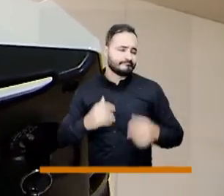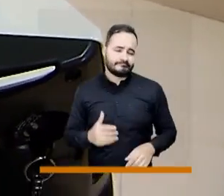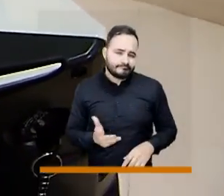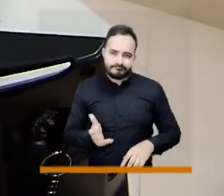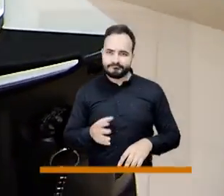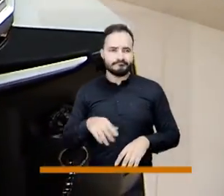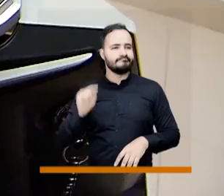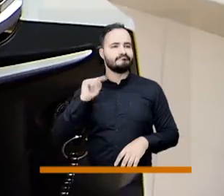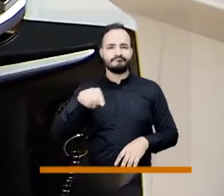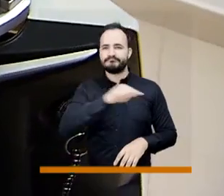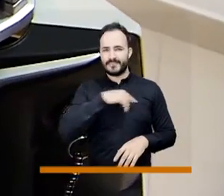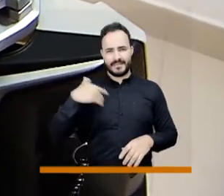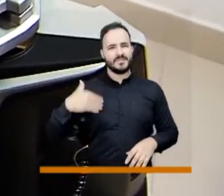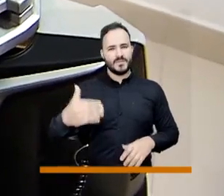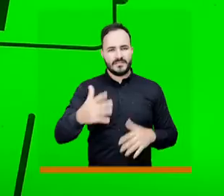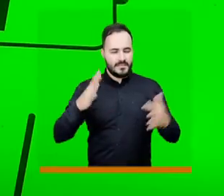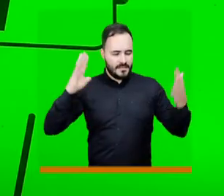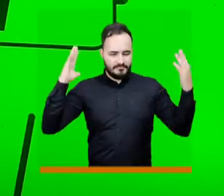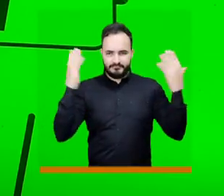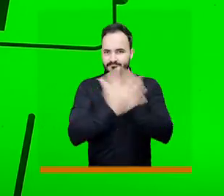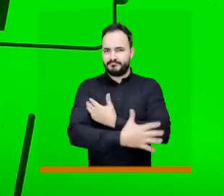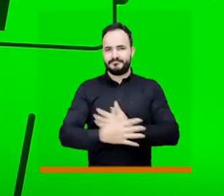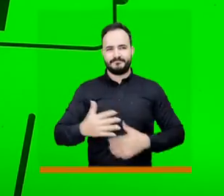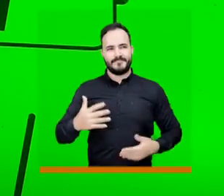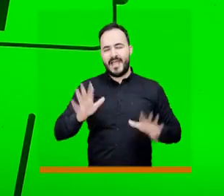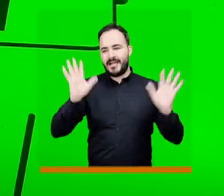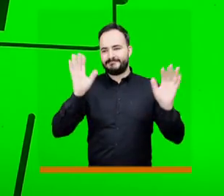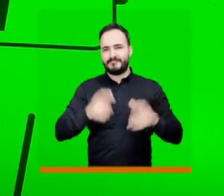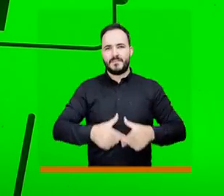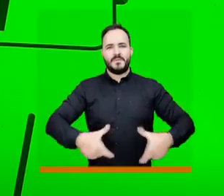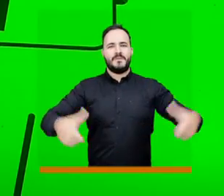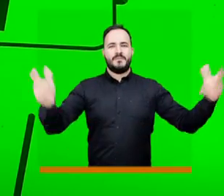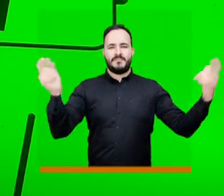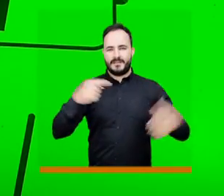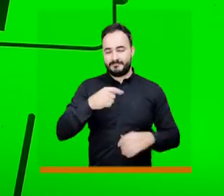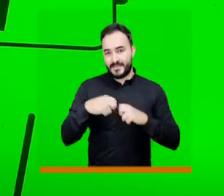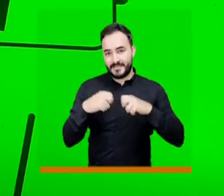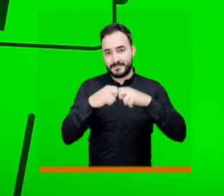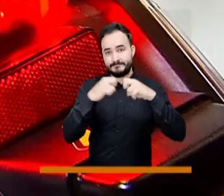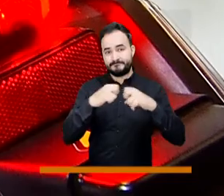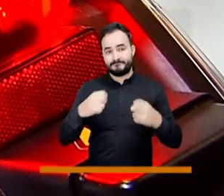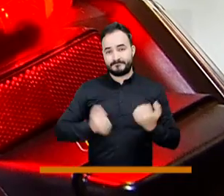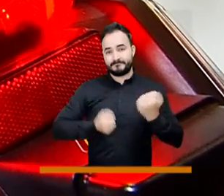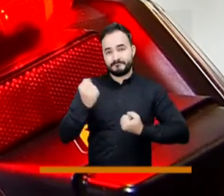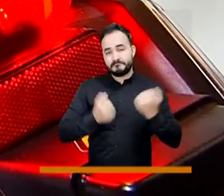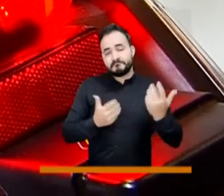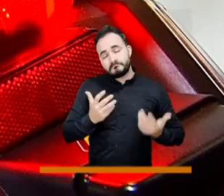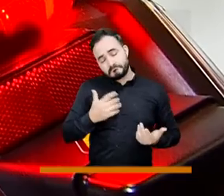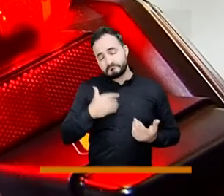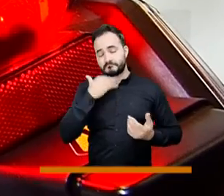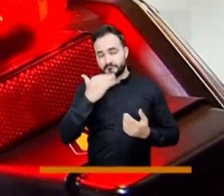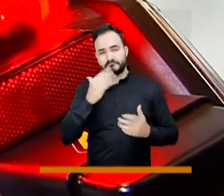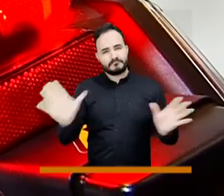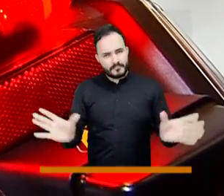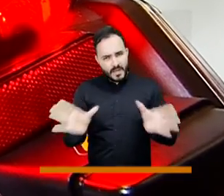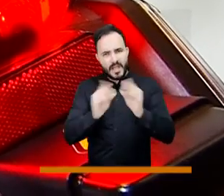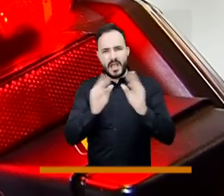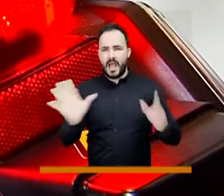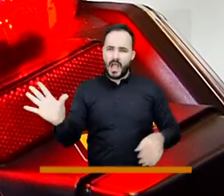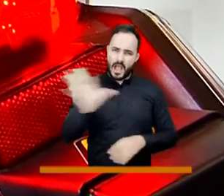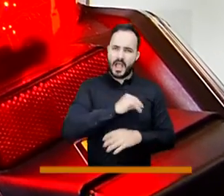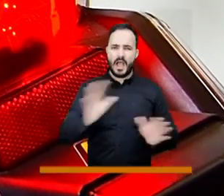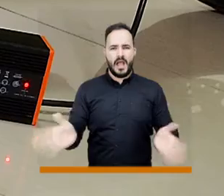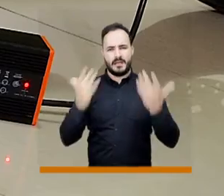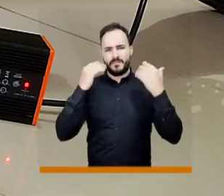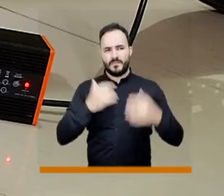plan de cambiarse 100% eléctrico, 100% eléctrico. Entonces yo invito a todos los ciudadanos y ese buen trabajo que ha hecho